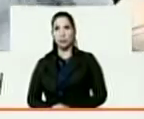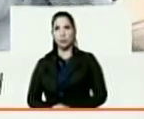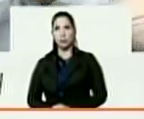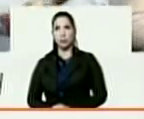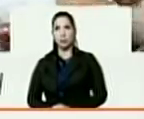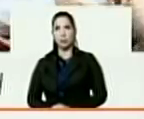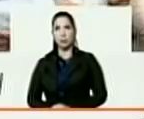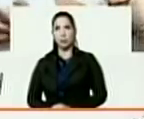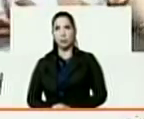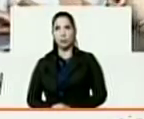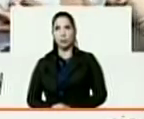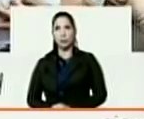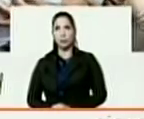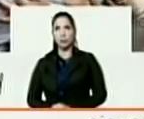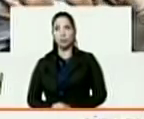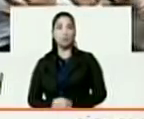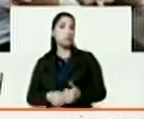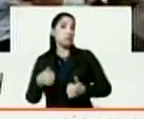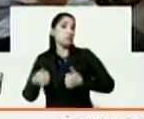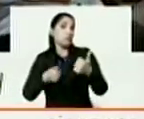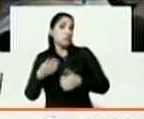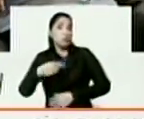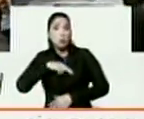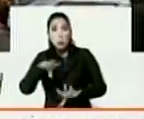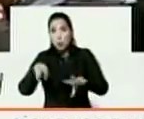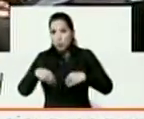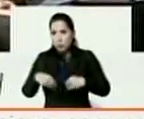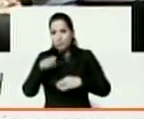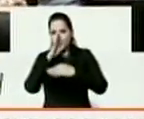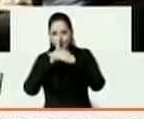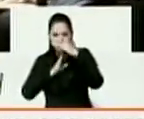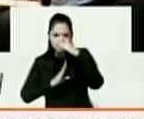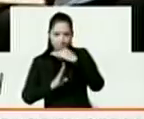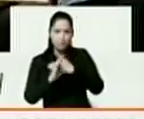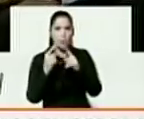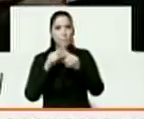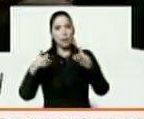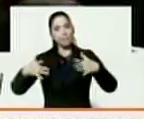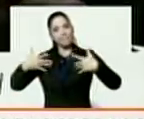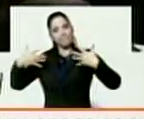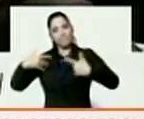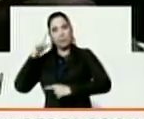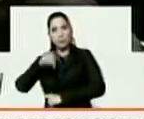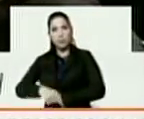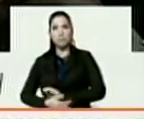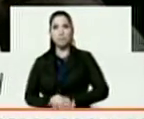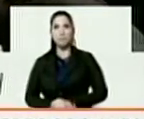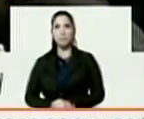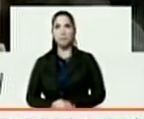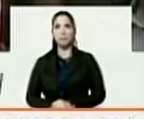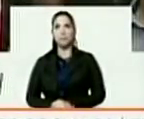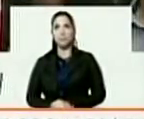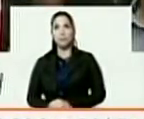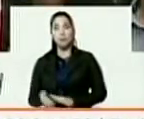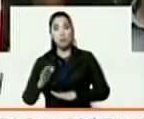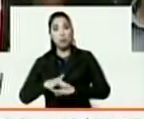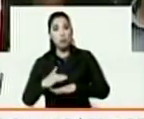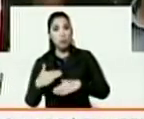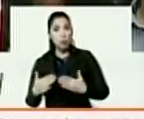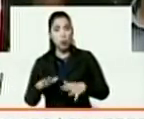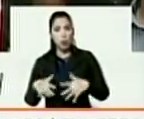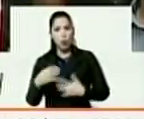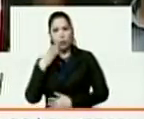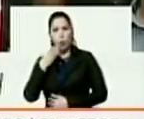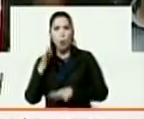y la lectura asumimos con mucha humildad pero con mucha alegría por supuesto porque cuando un